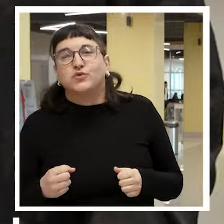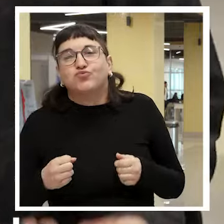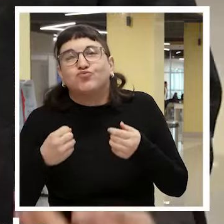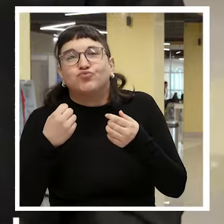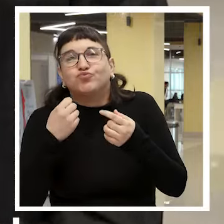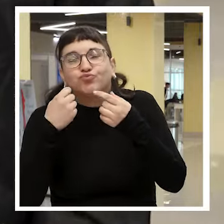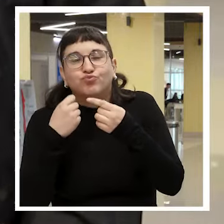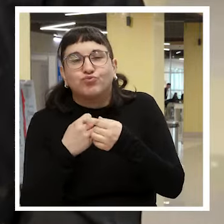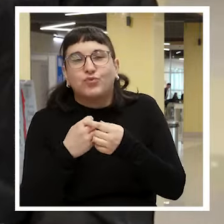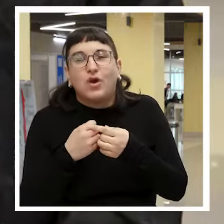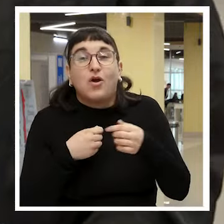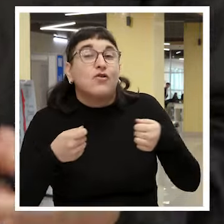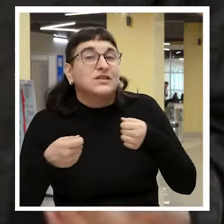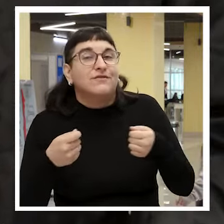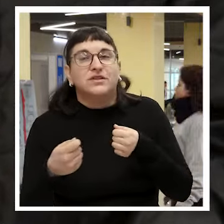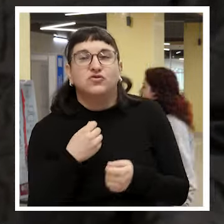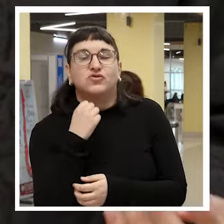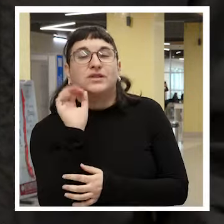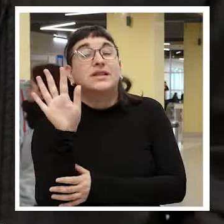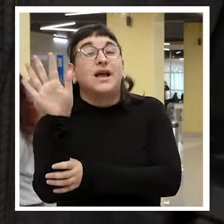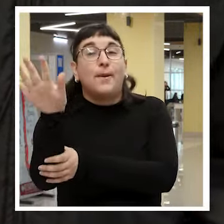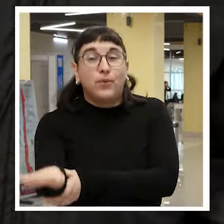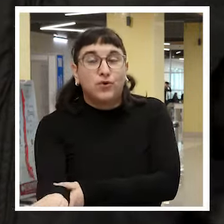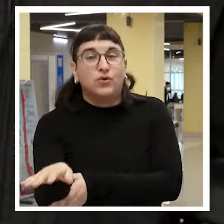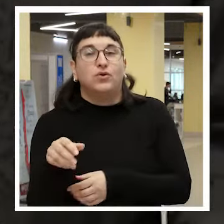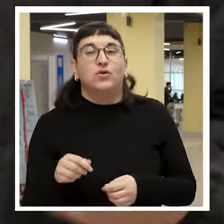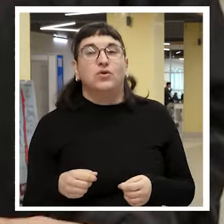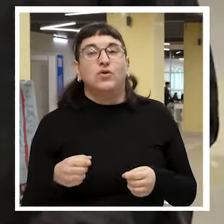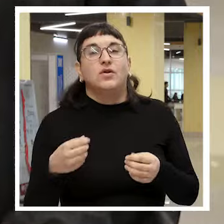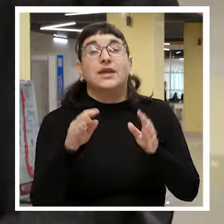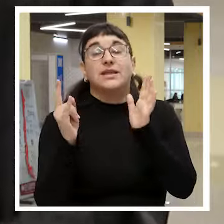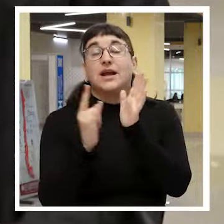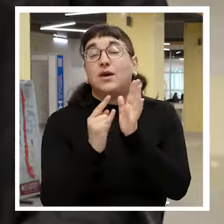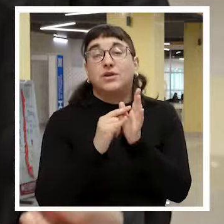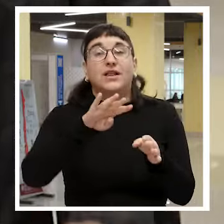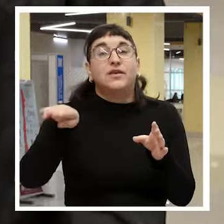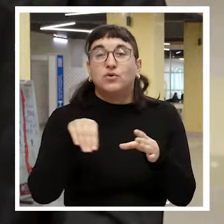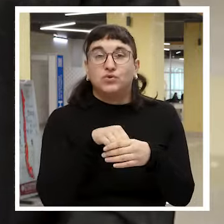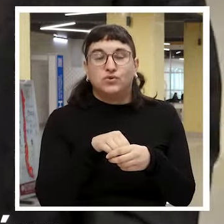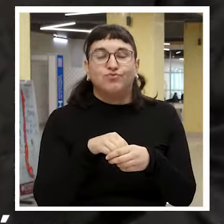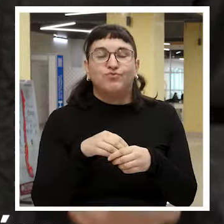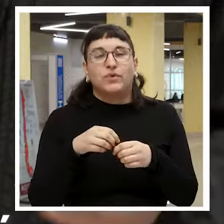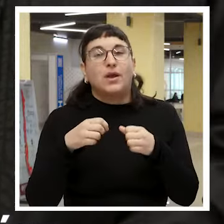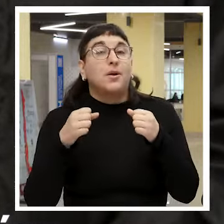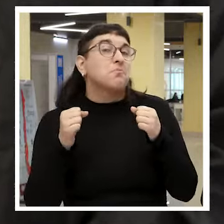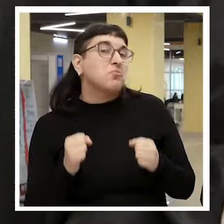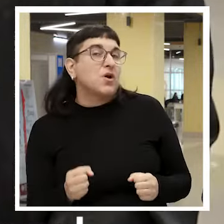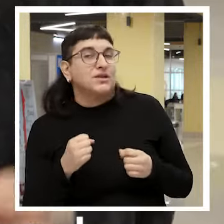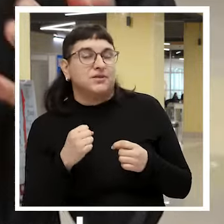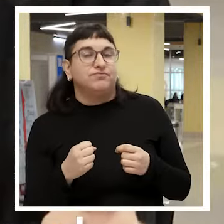esto, podemos contar con diferentes ayudas que nos presta unidad de inclusión, las cuales